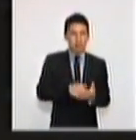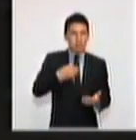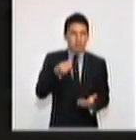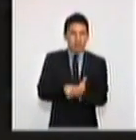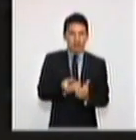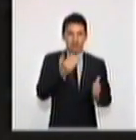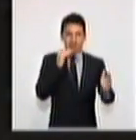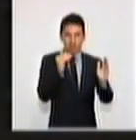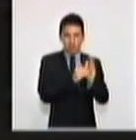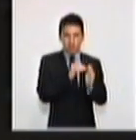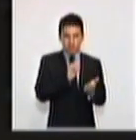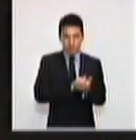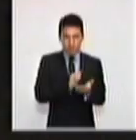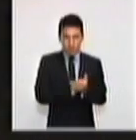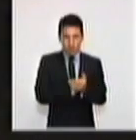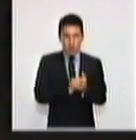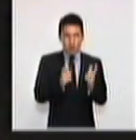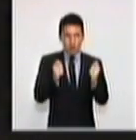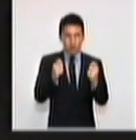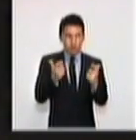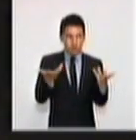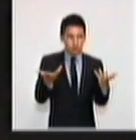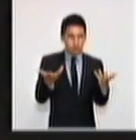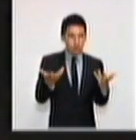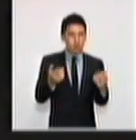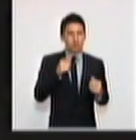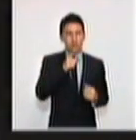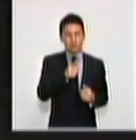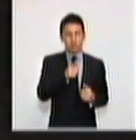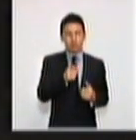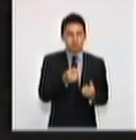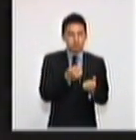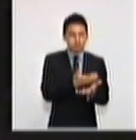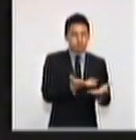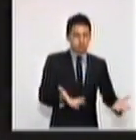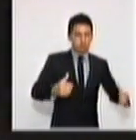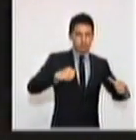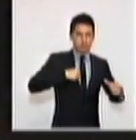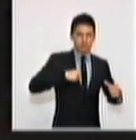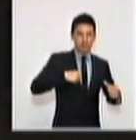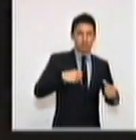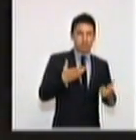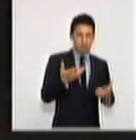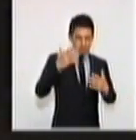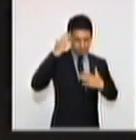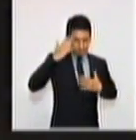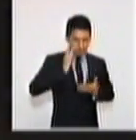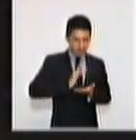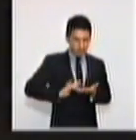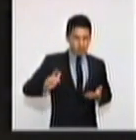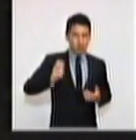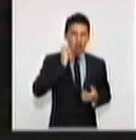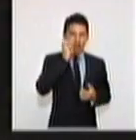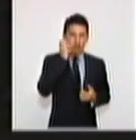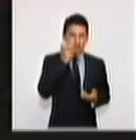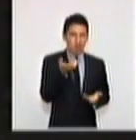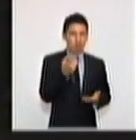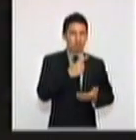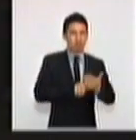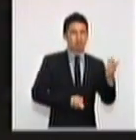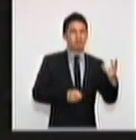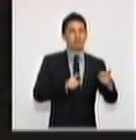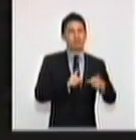solo ejemplo, en los costos de los bienes de aseo personal, el jabón,